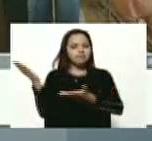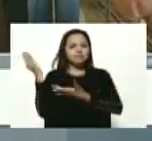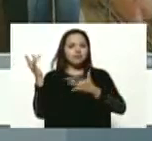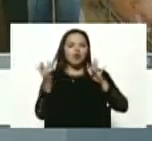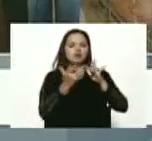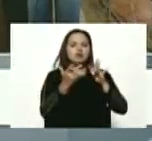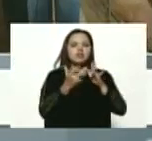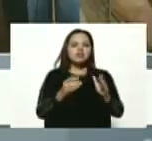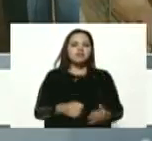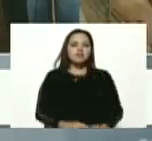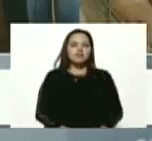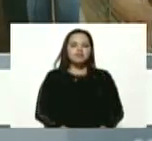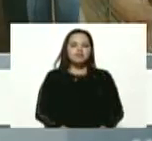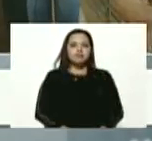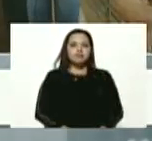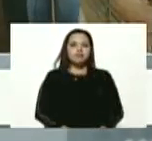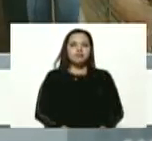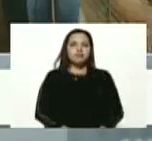Amílcar!